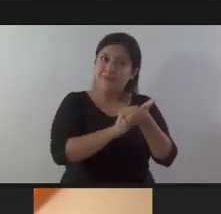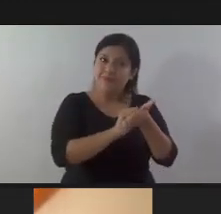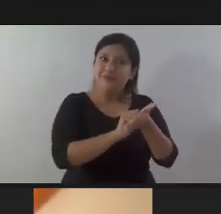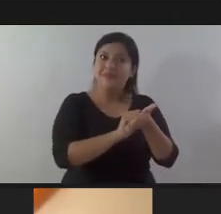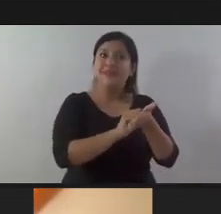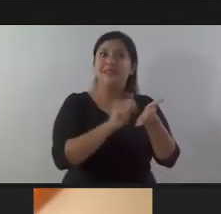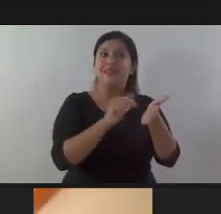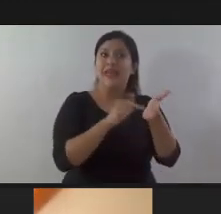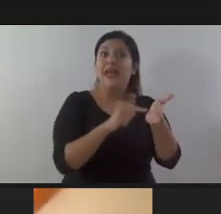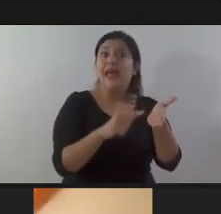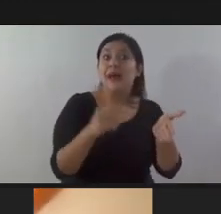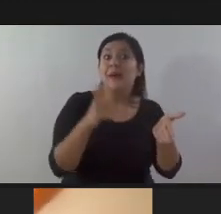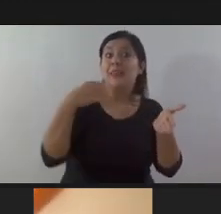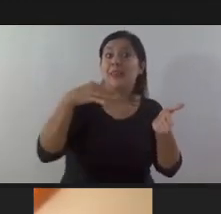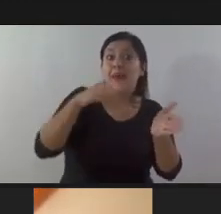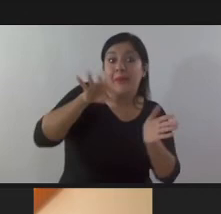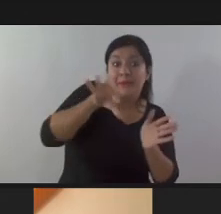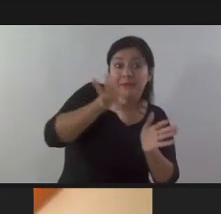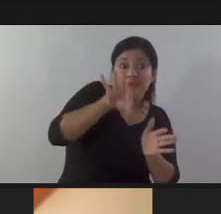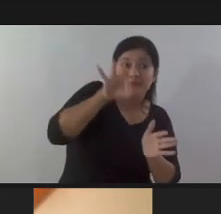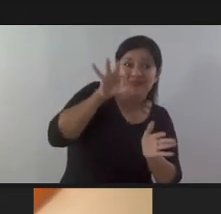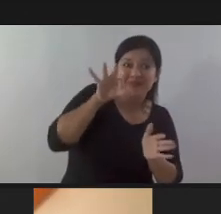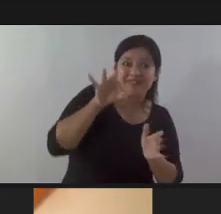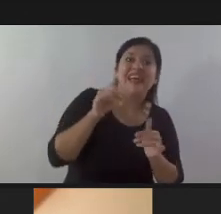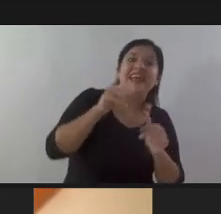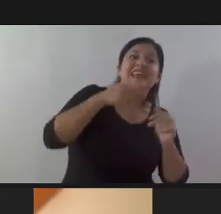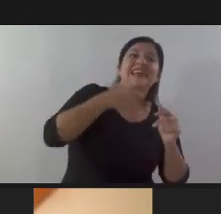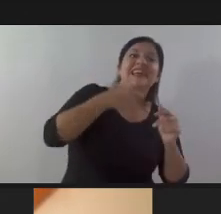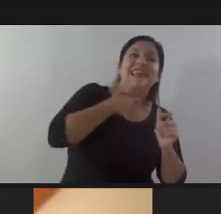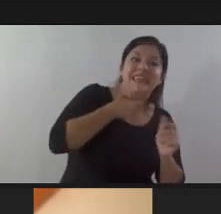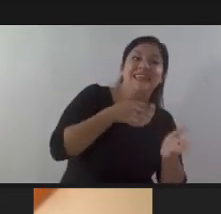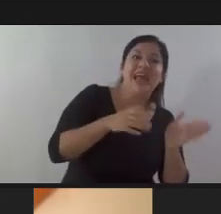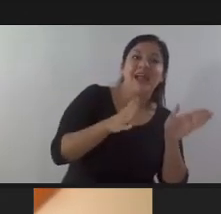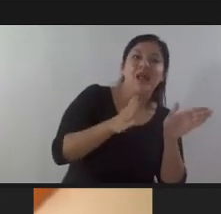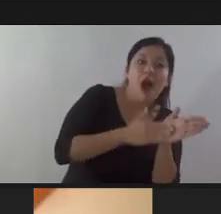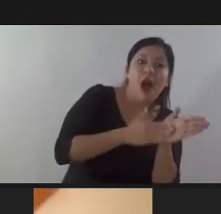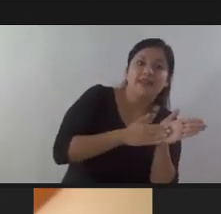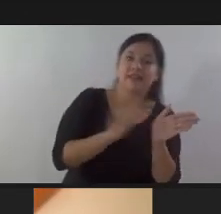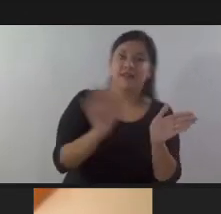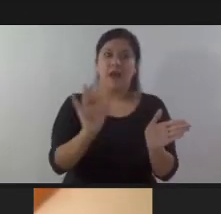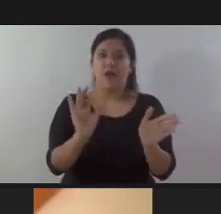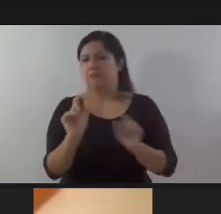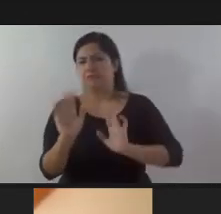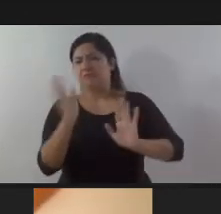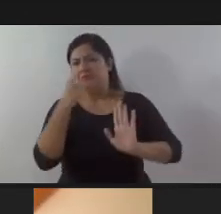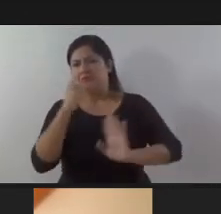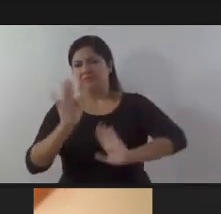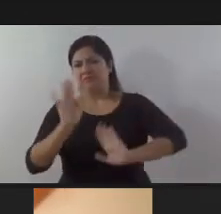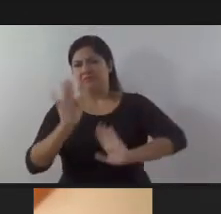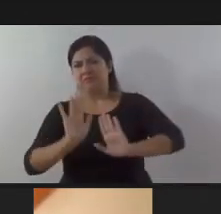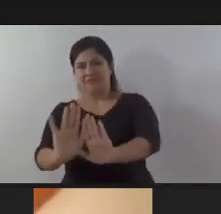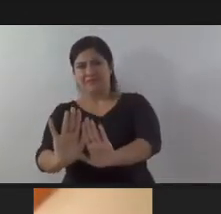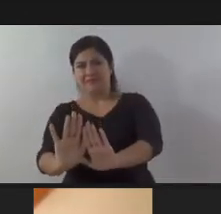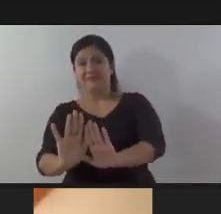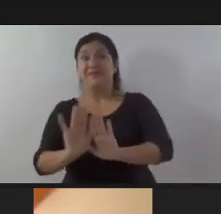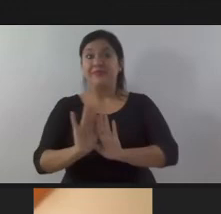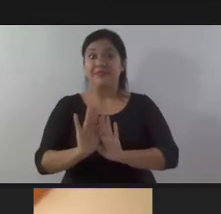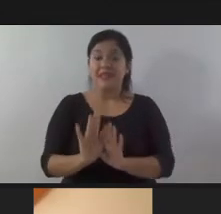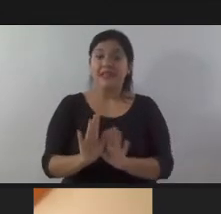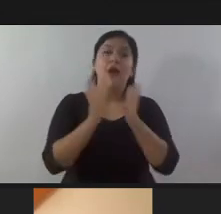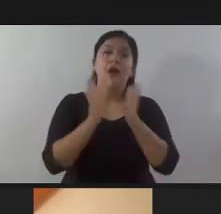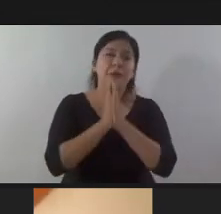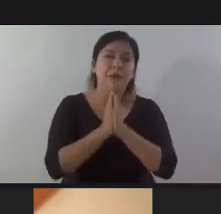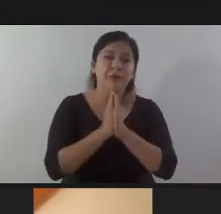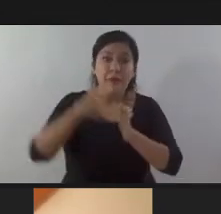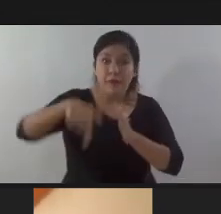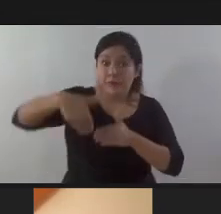no un certificado. Entonces, en este momento, que están asistiendo al seminario, les pedimos que en el